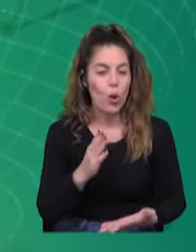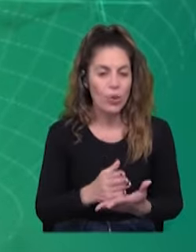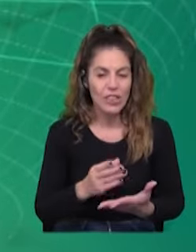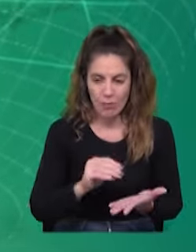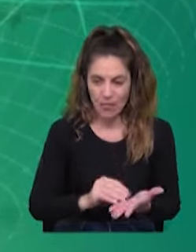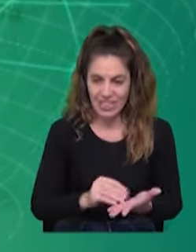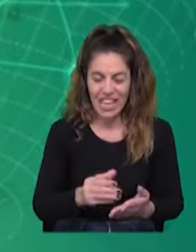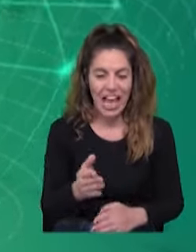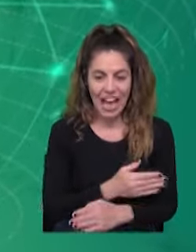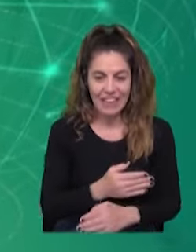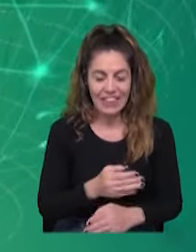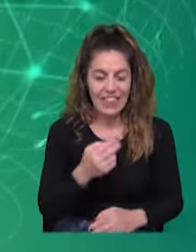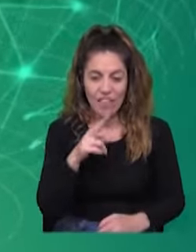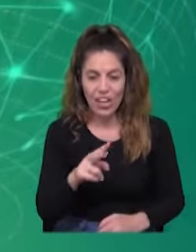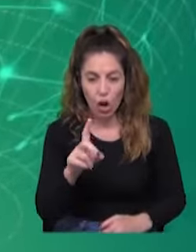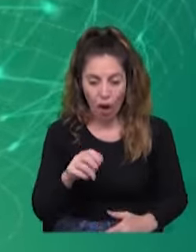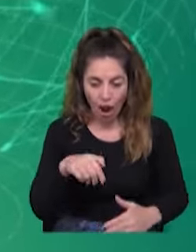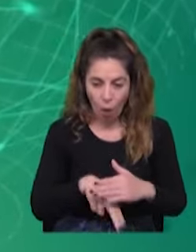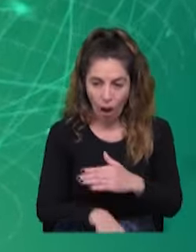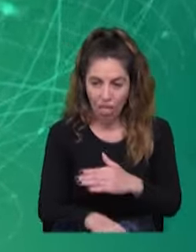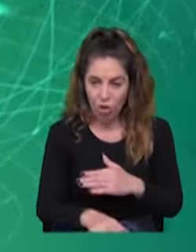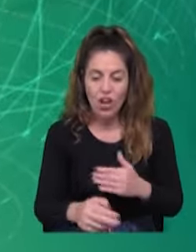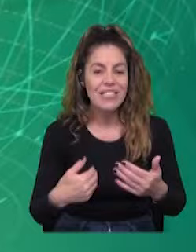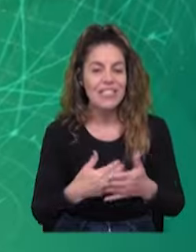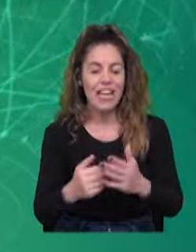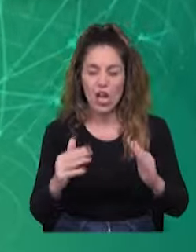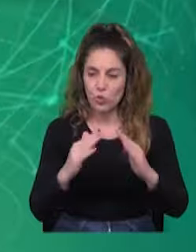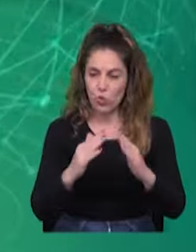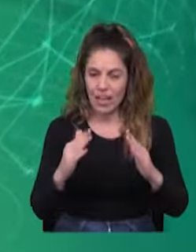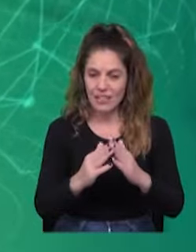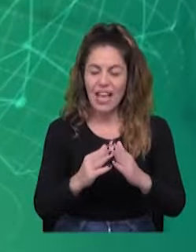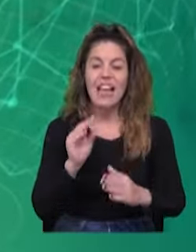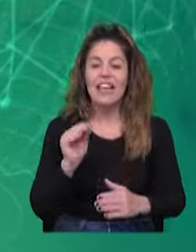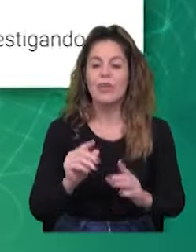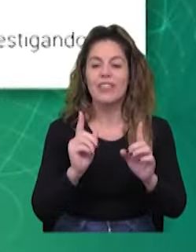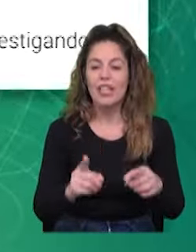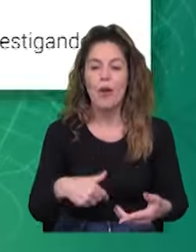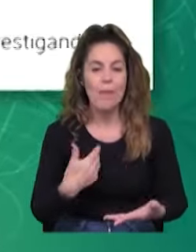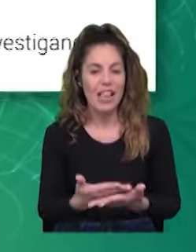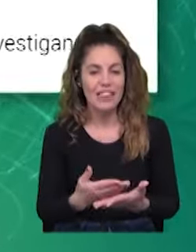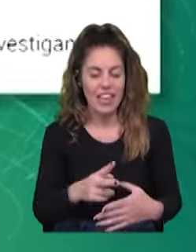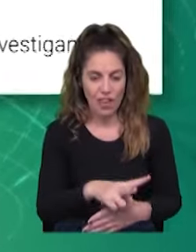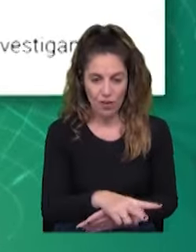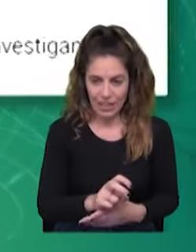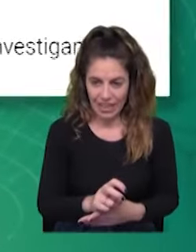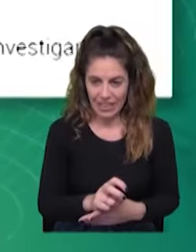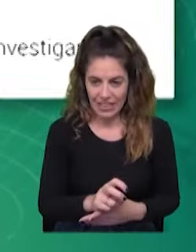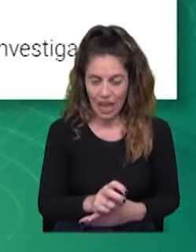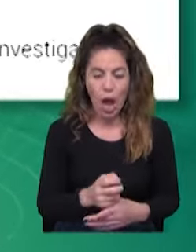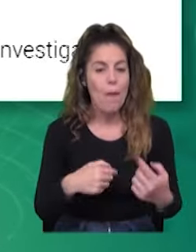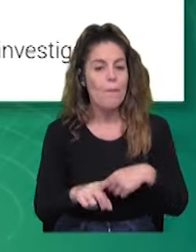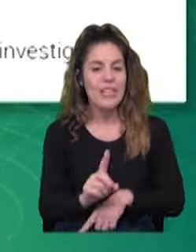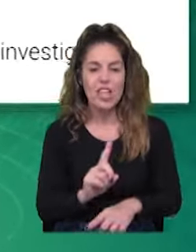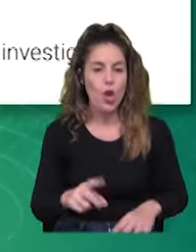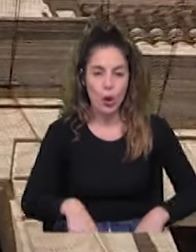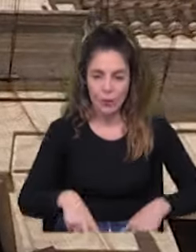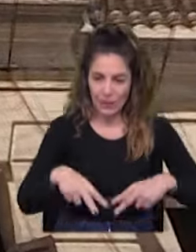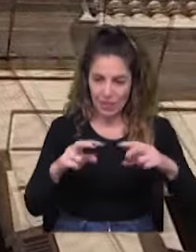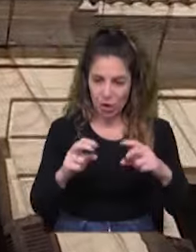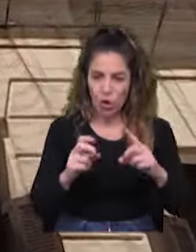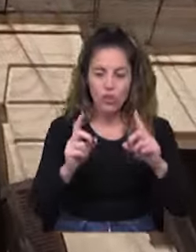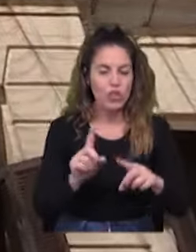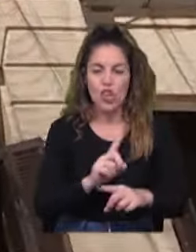antes de aparecer ahogado cerca de su casa las advertencias de Bustamante también fueron planteadas a la fiscal olimareño lo cual no investigó